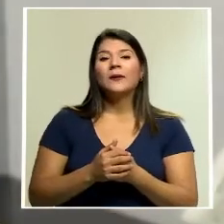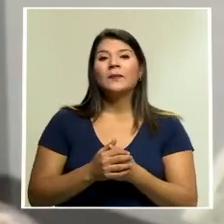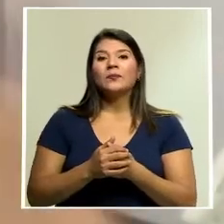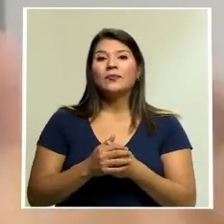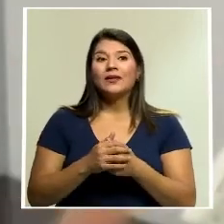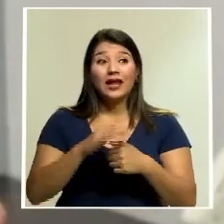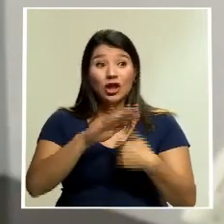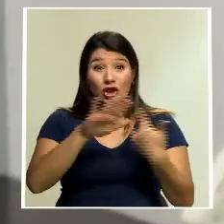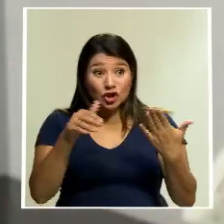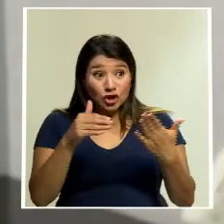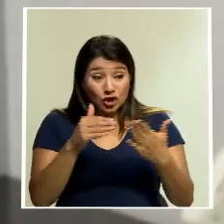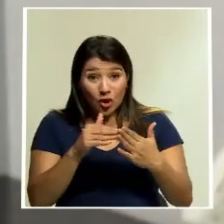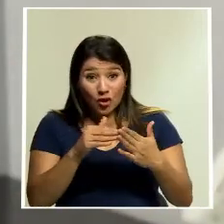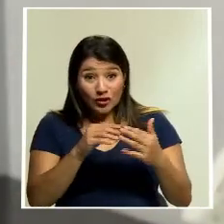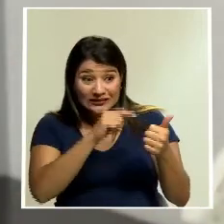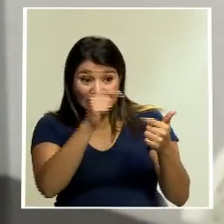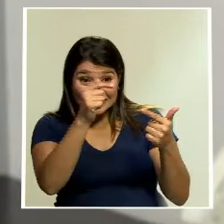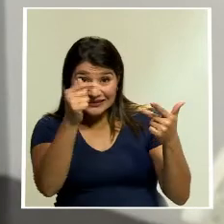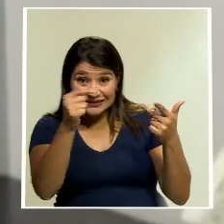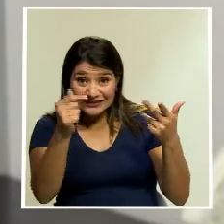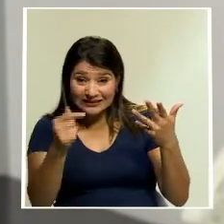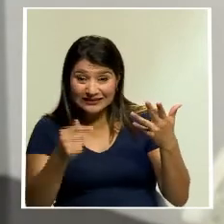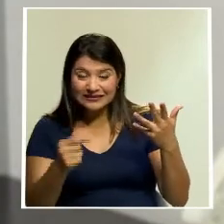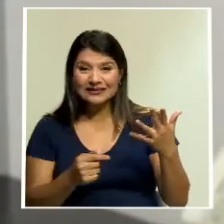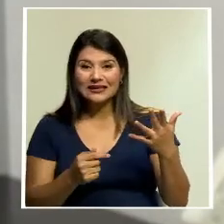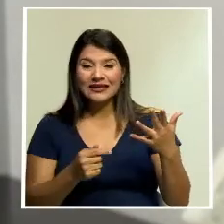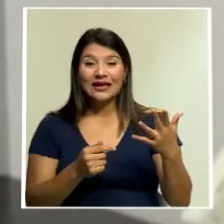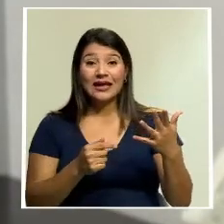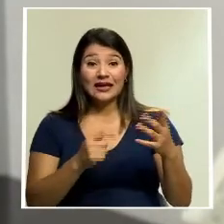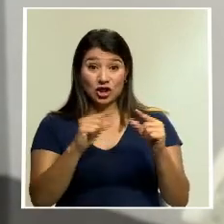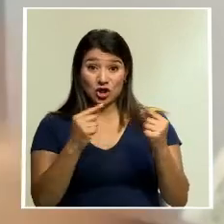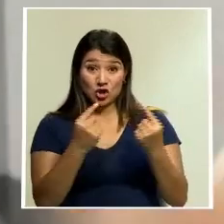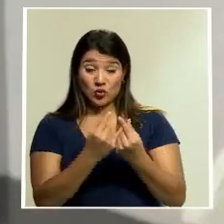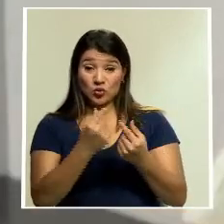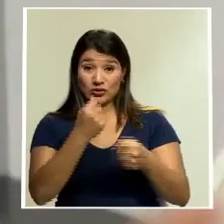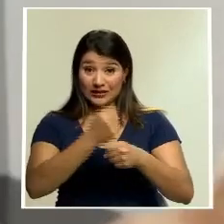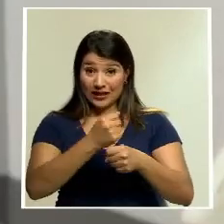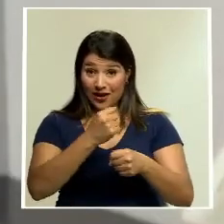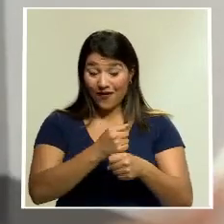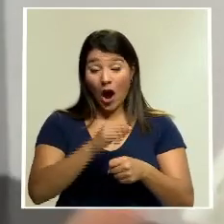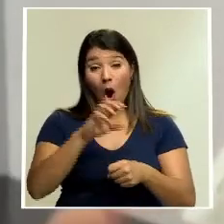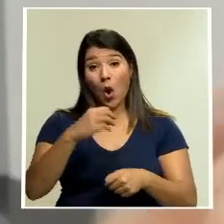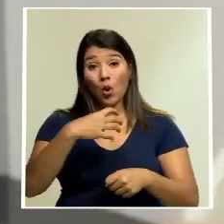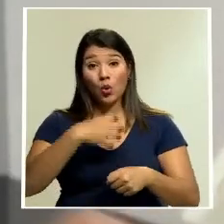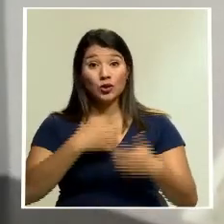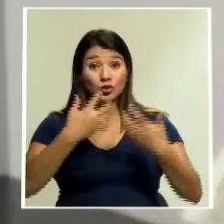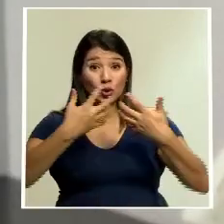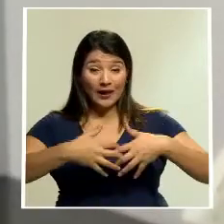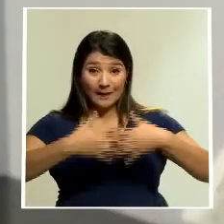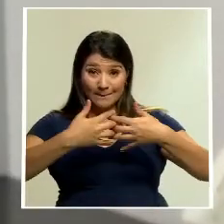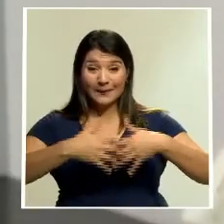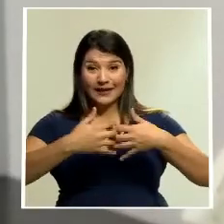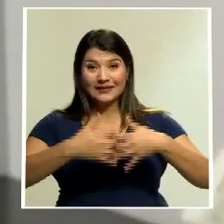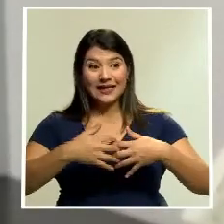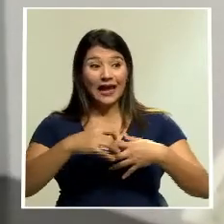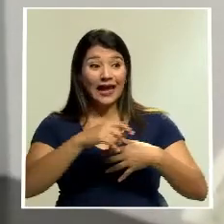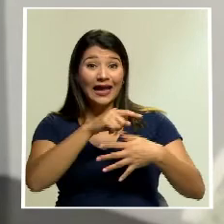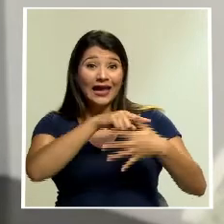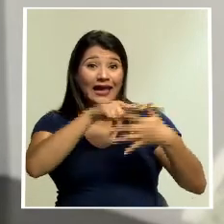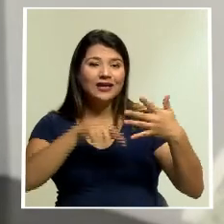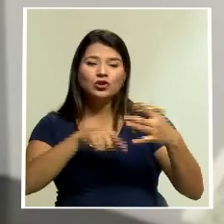esta población o más bien todos estos empresarios pequeños y medianos que no